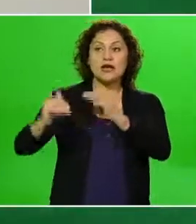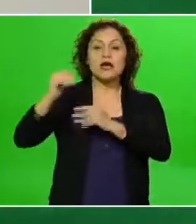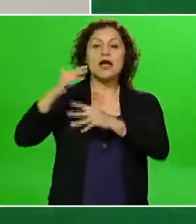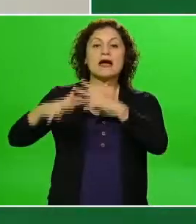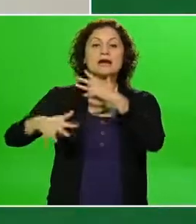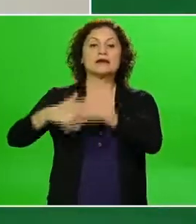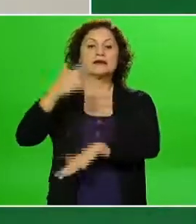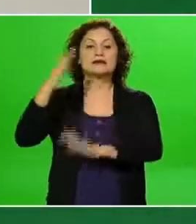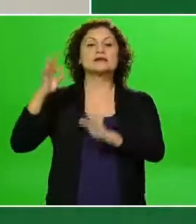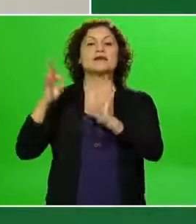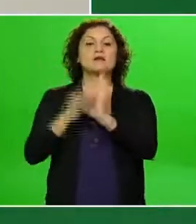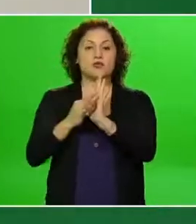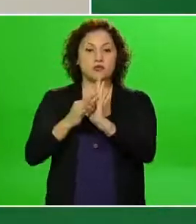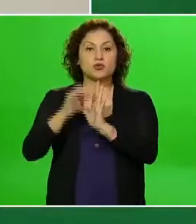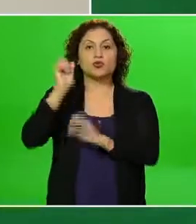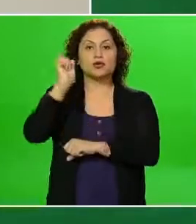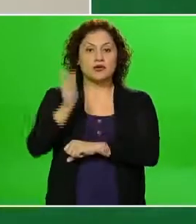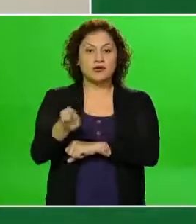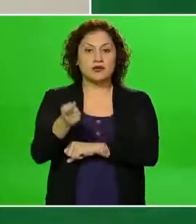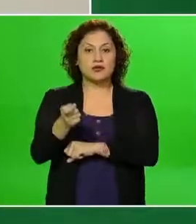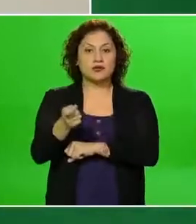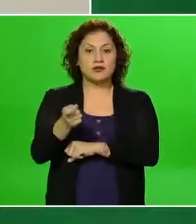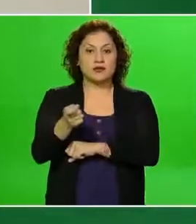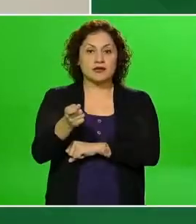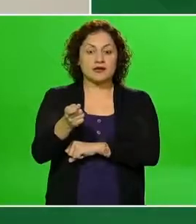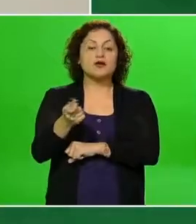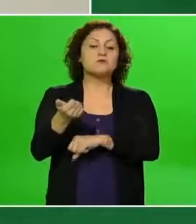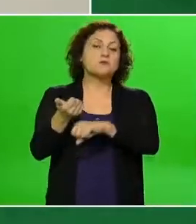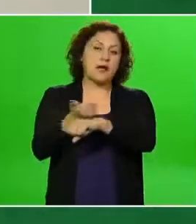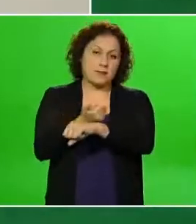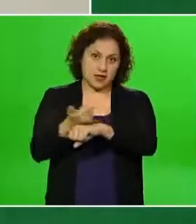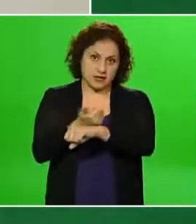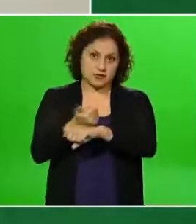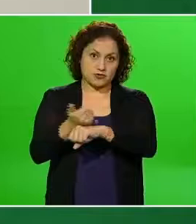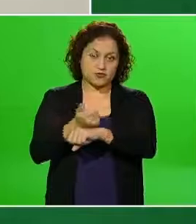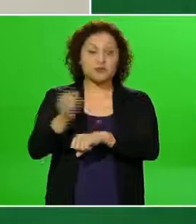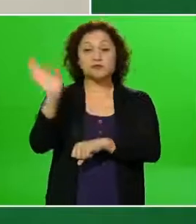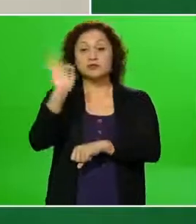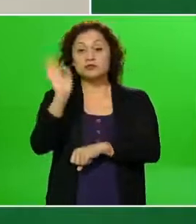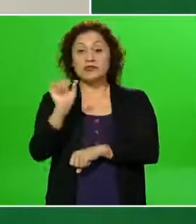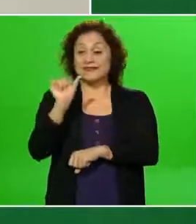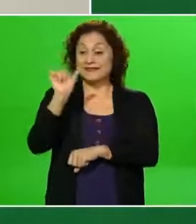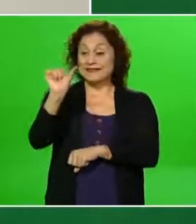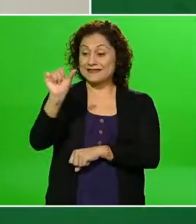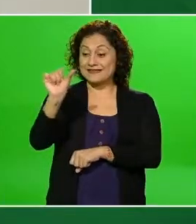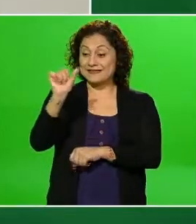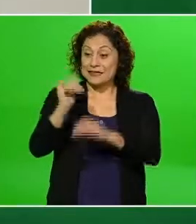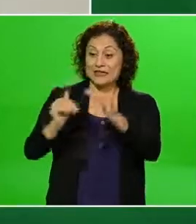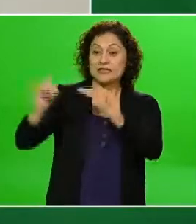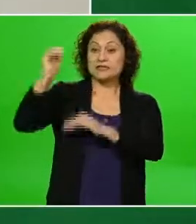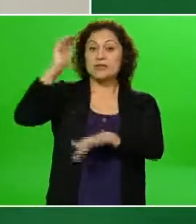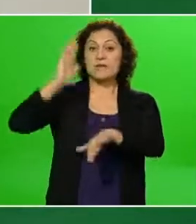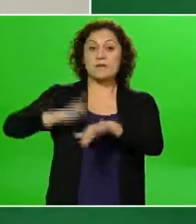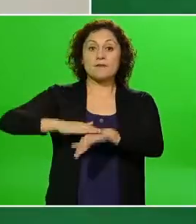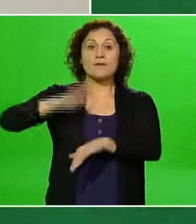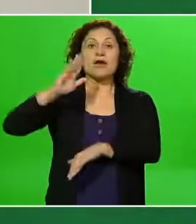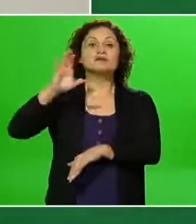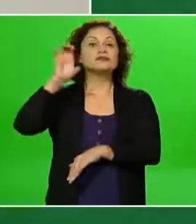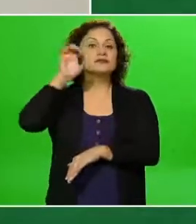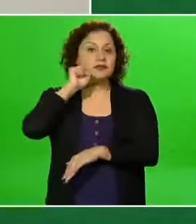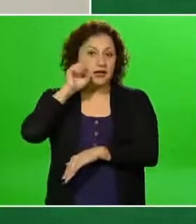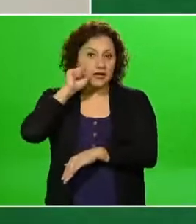puntos, se mantendrá en este color amarillo. Si suma 16 o más, se irá al naranja, como actualmente